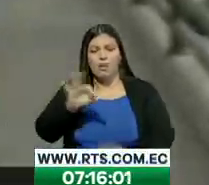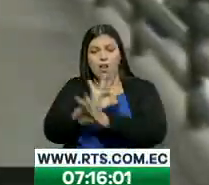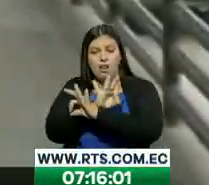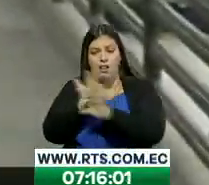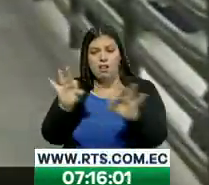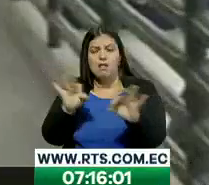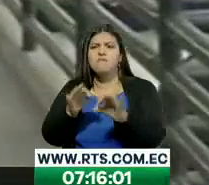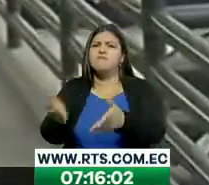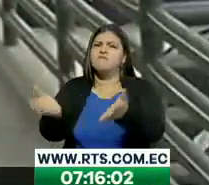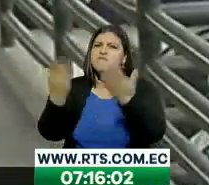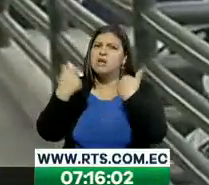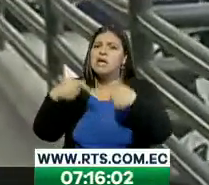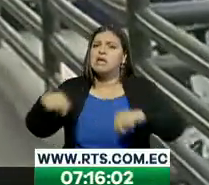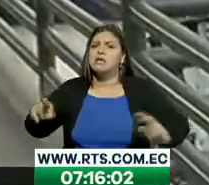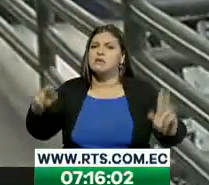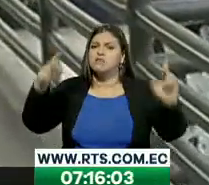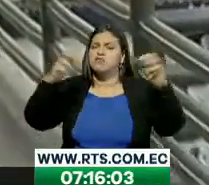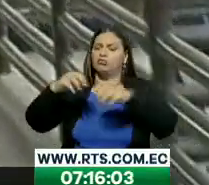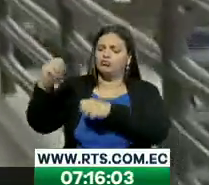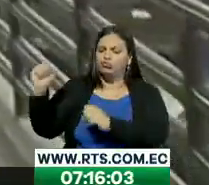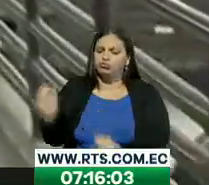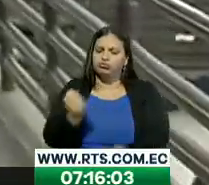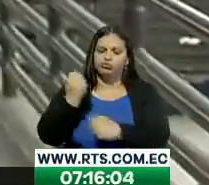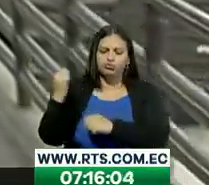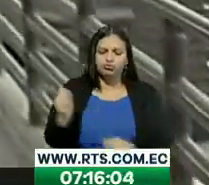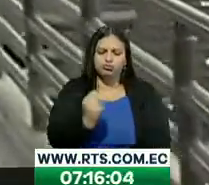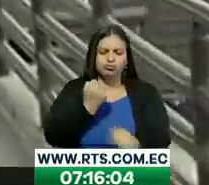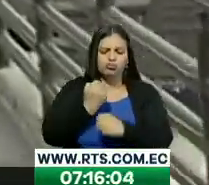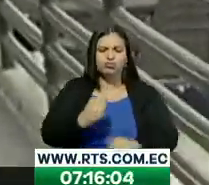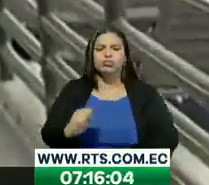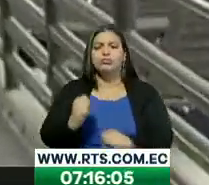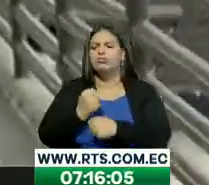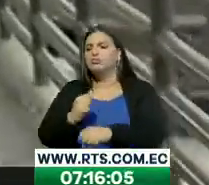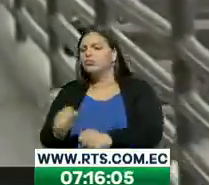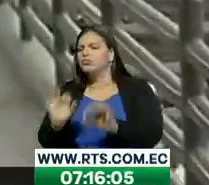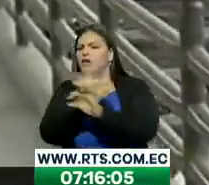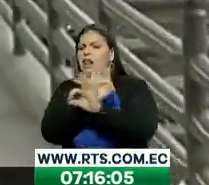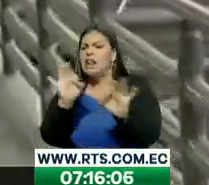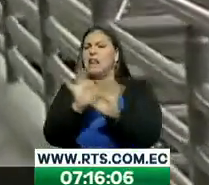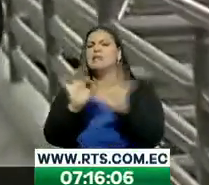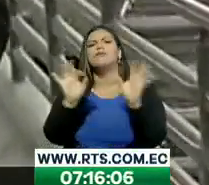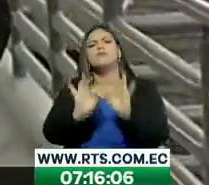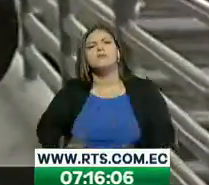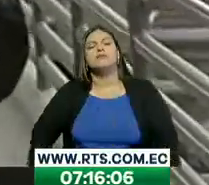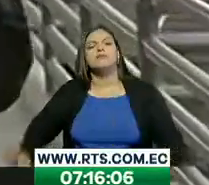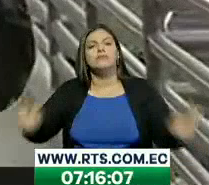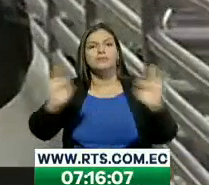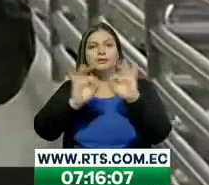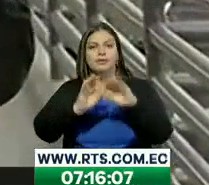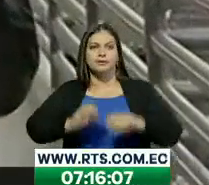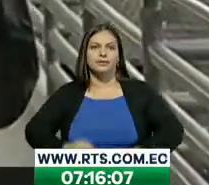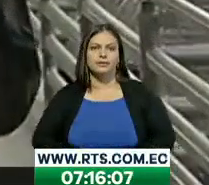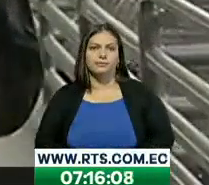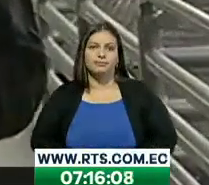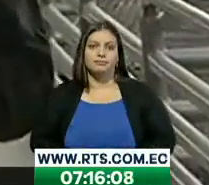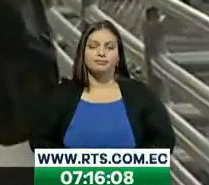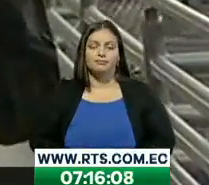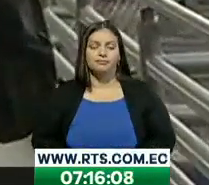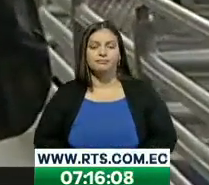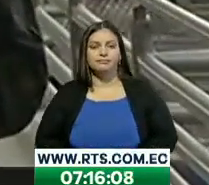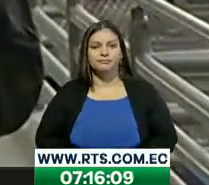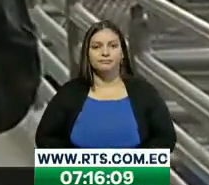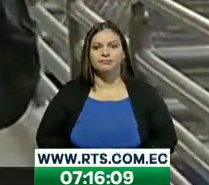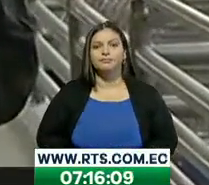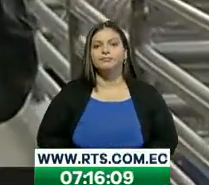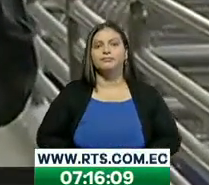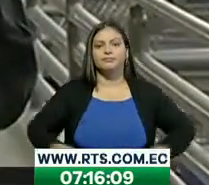lugar y que el paso peatonal pueda ser utilizado de una manera segura por los habitantes de este sector.